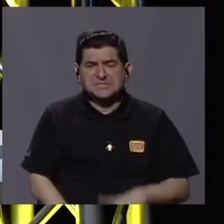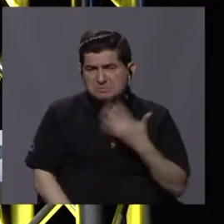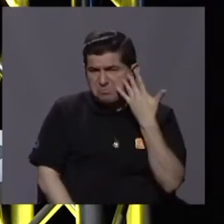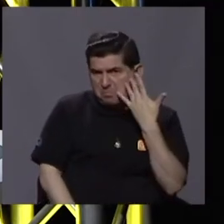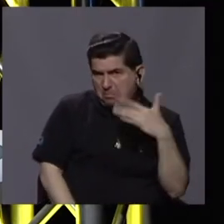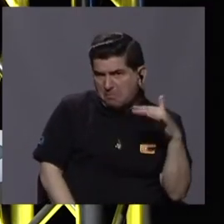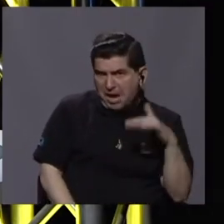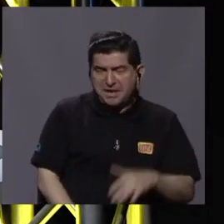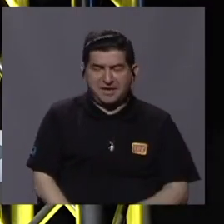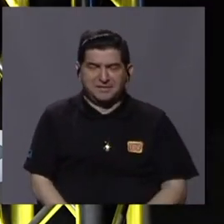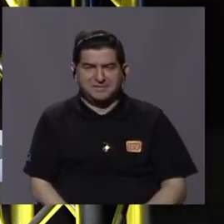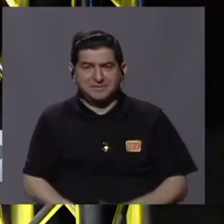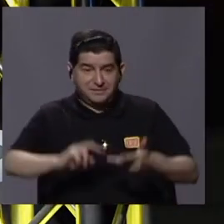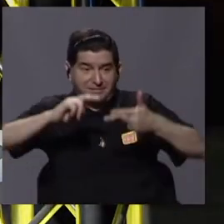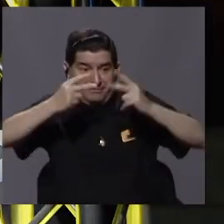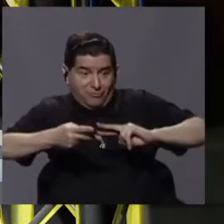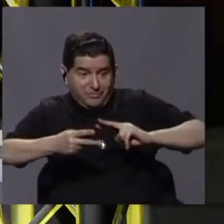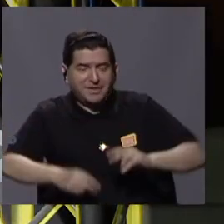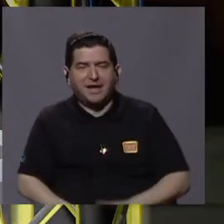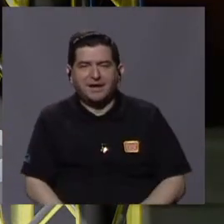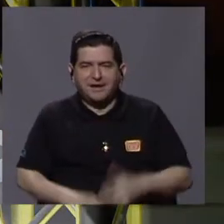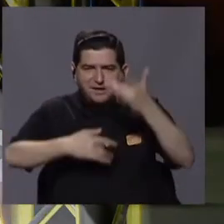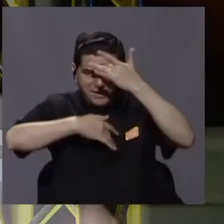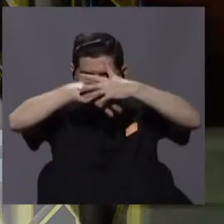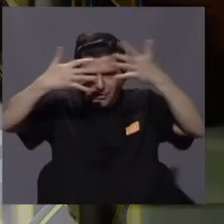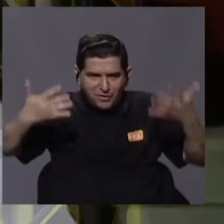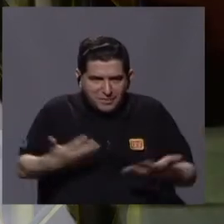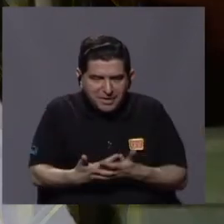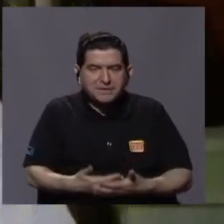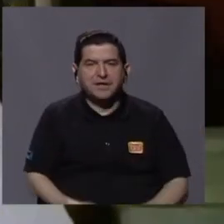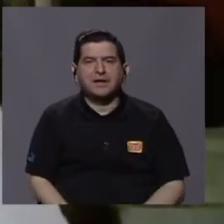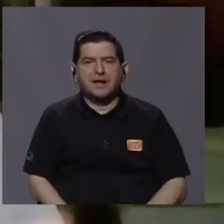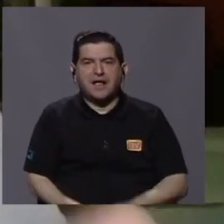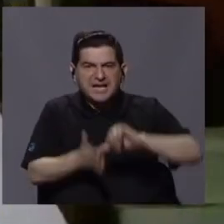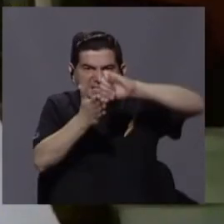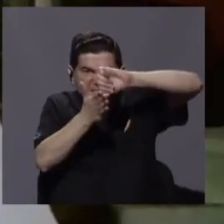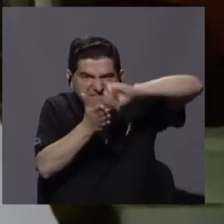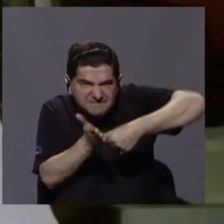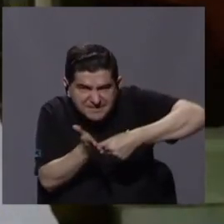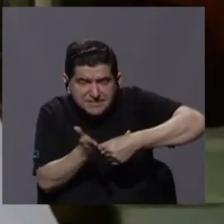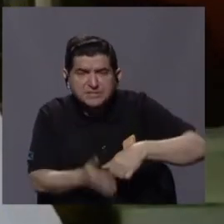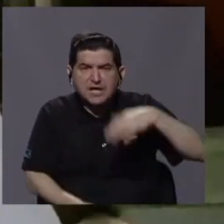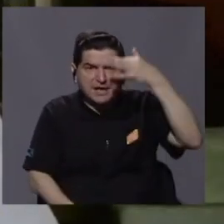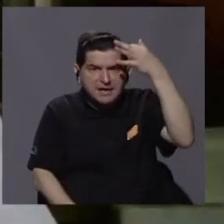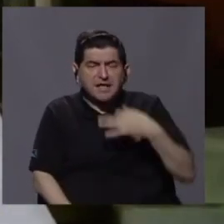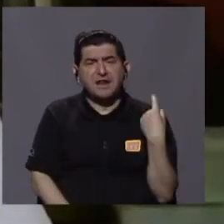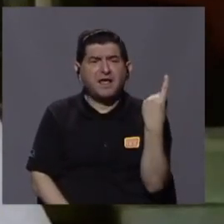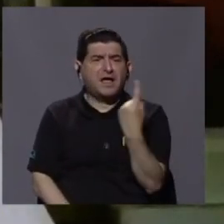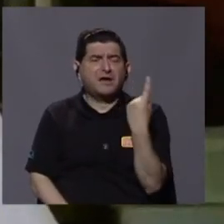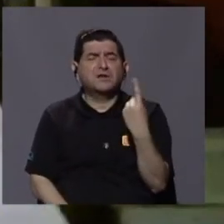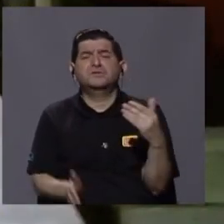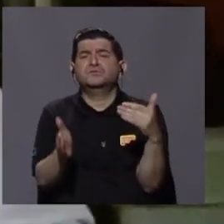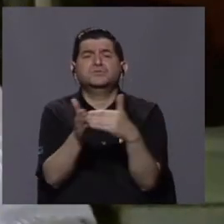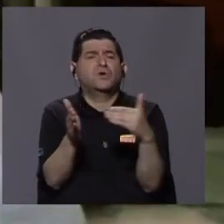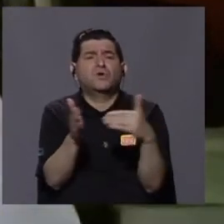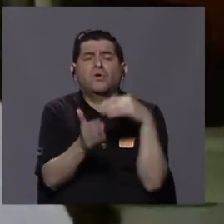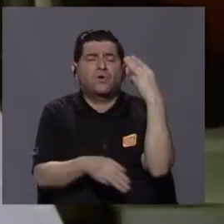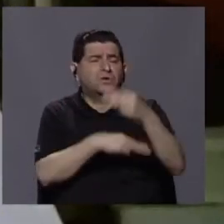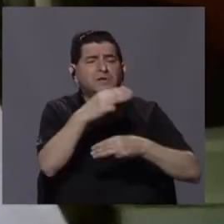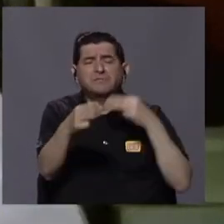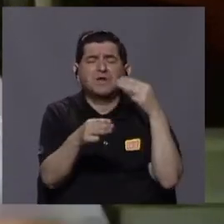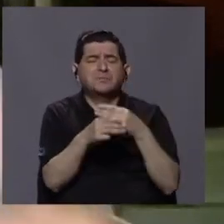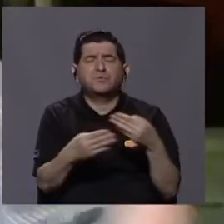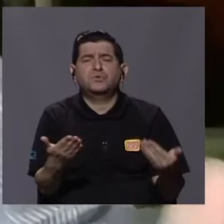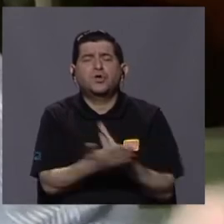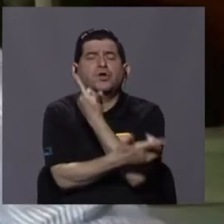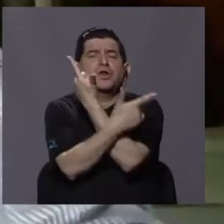e irónicamente la pandemia lo que he hecho es revivir haciendo creer que solamente volviendo al mundo neoliberal